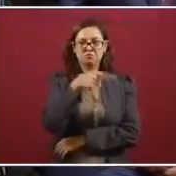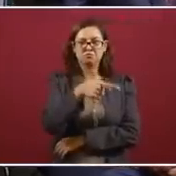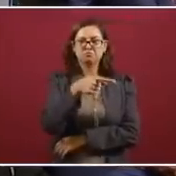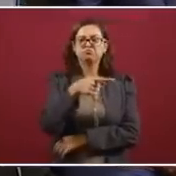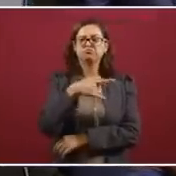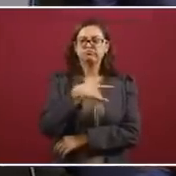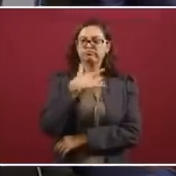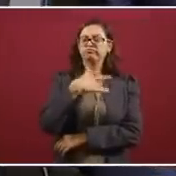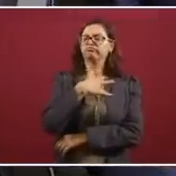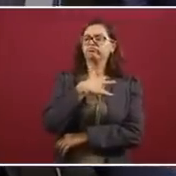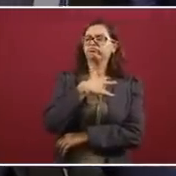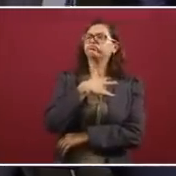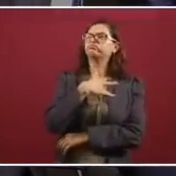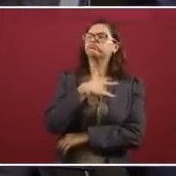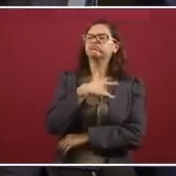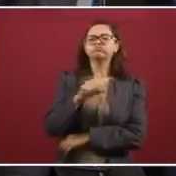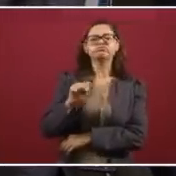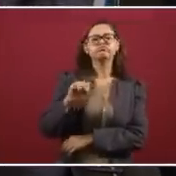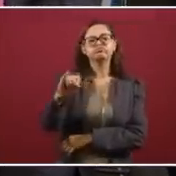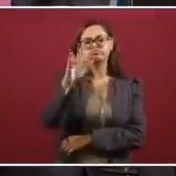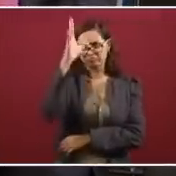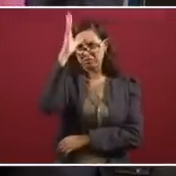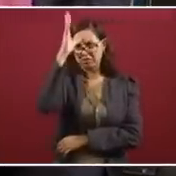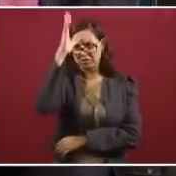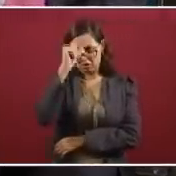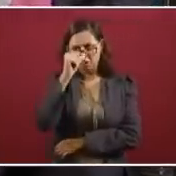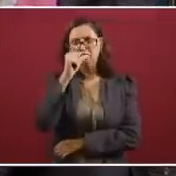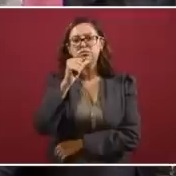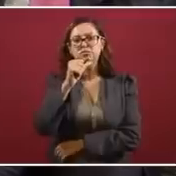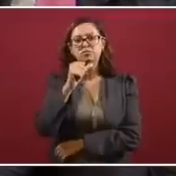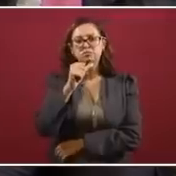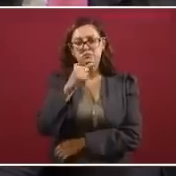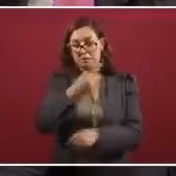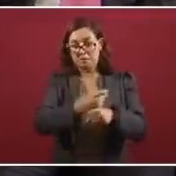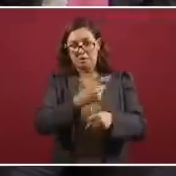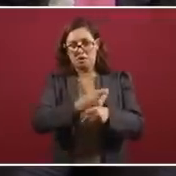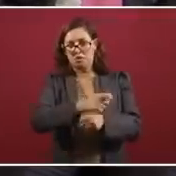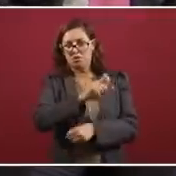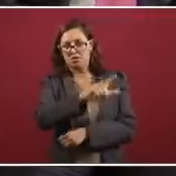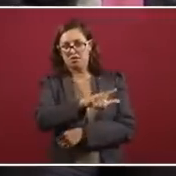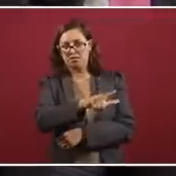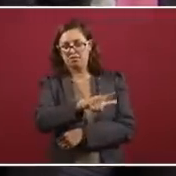al acuerdo con la Comisión Federal de Electricidad.